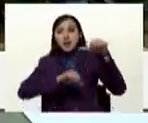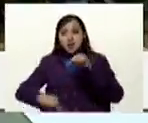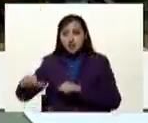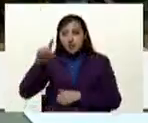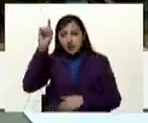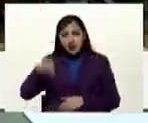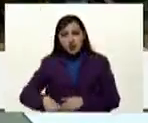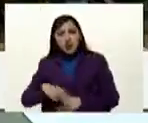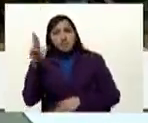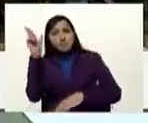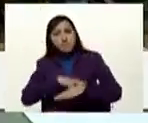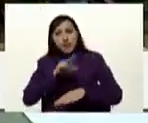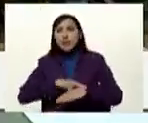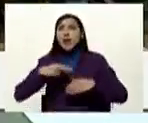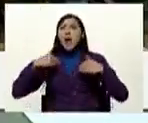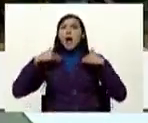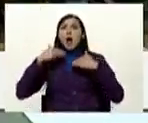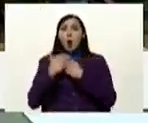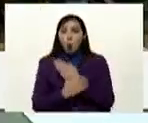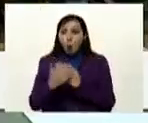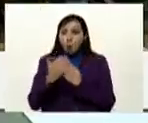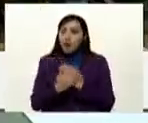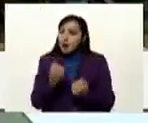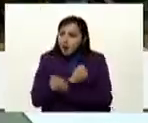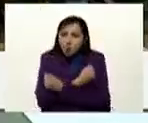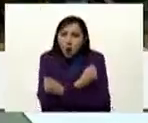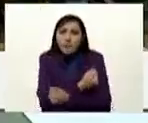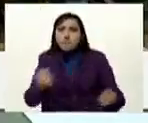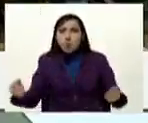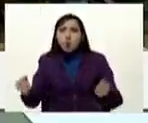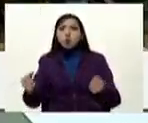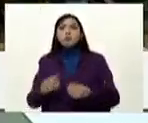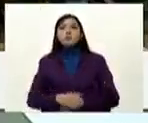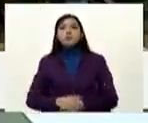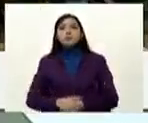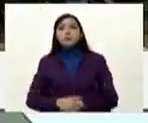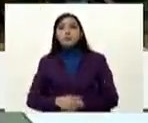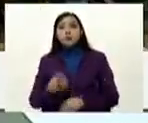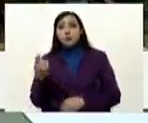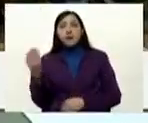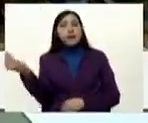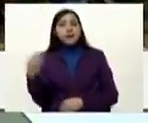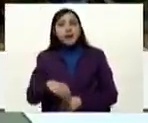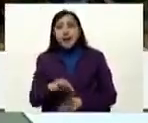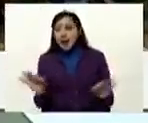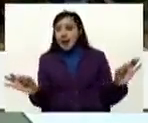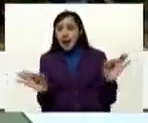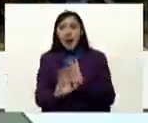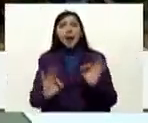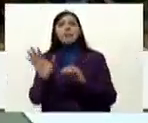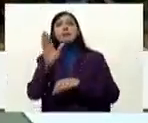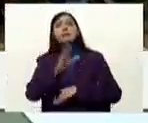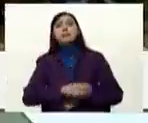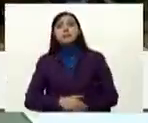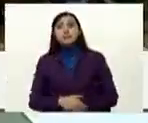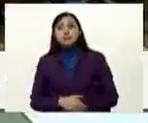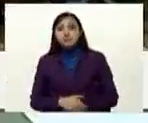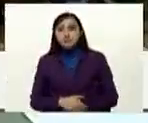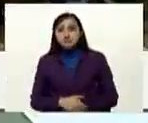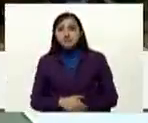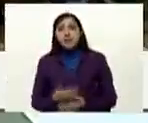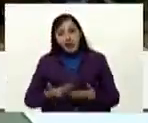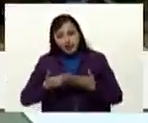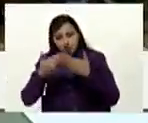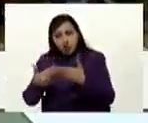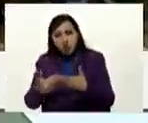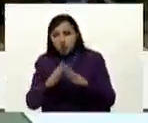médica, humana, amorosa, y que no le falte nada, que no le falte nada. La combinación